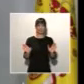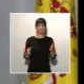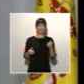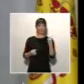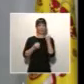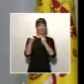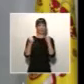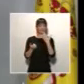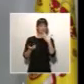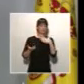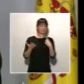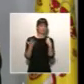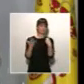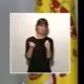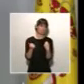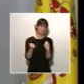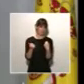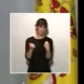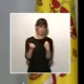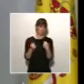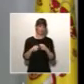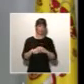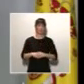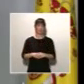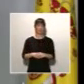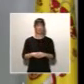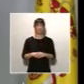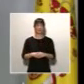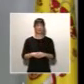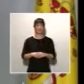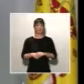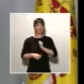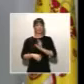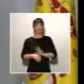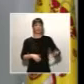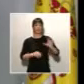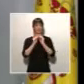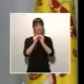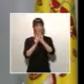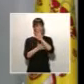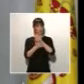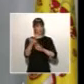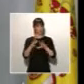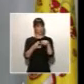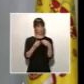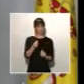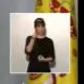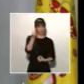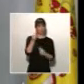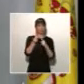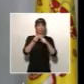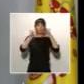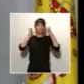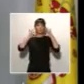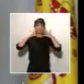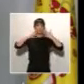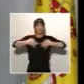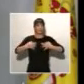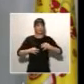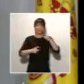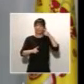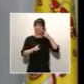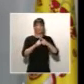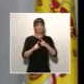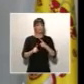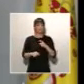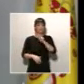Por otra parte, la Policía Nacional ha elaborado un documento con consejos de seguridad dirigido a todas las personas